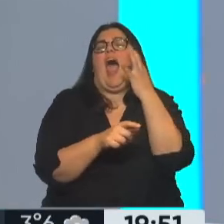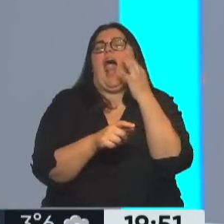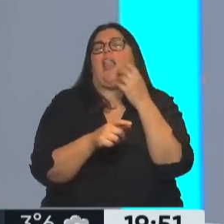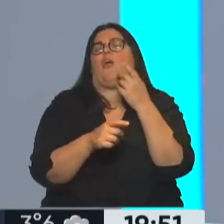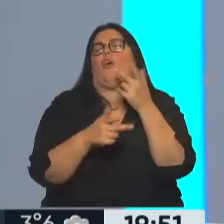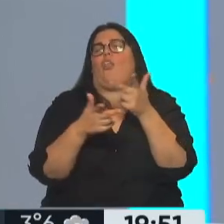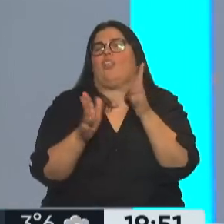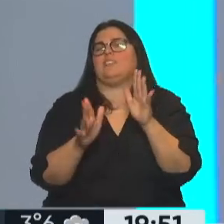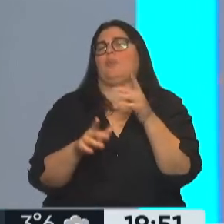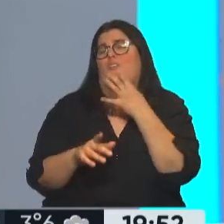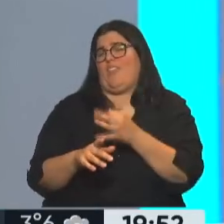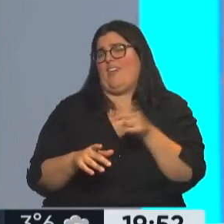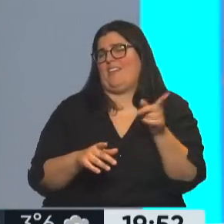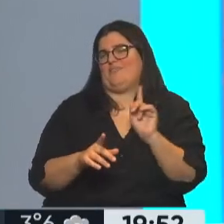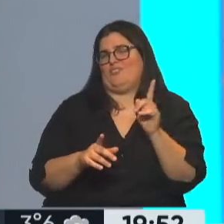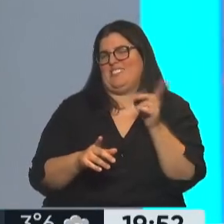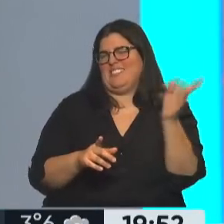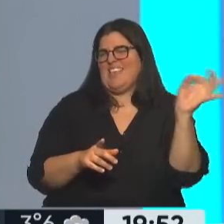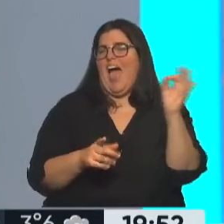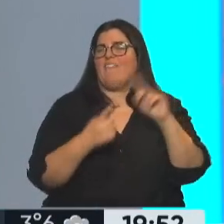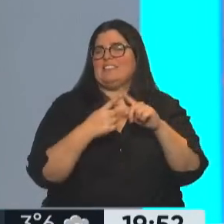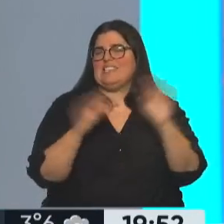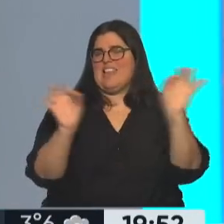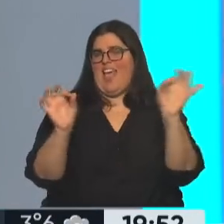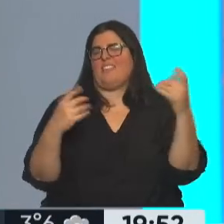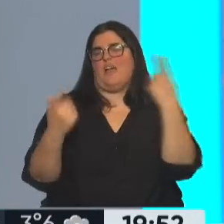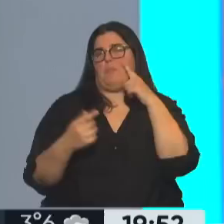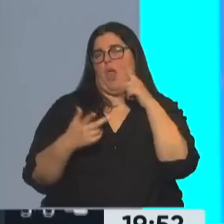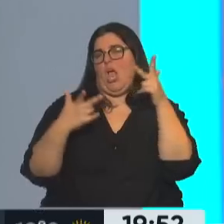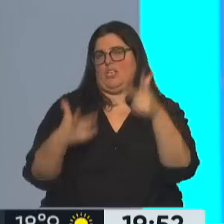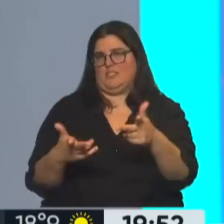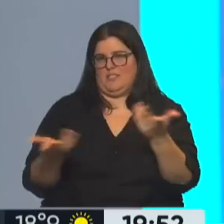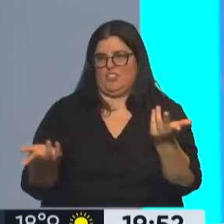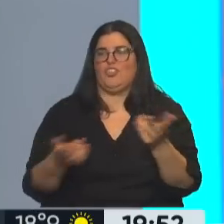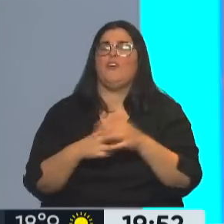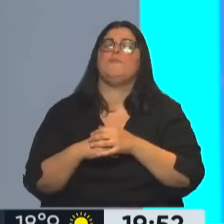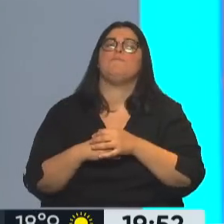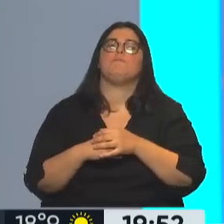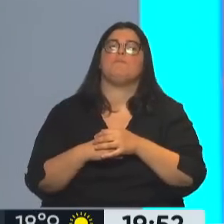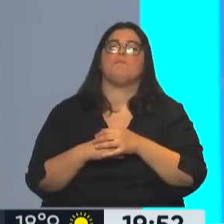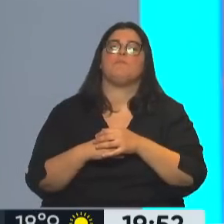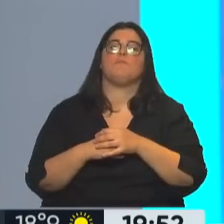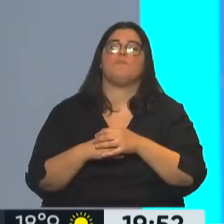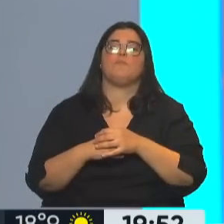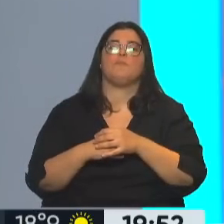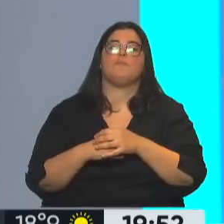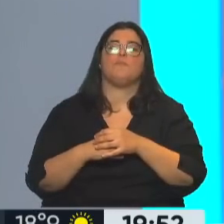De hecho, creo que antes de ayer, habló Werner, no es santo de mi devoción, honestamente, pero